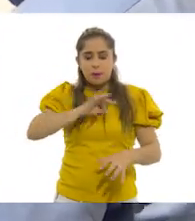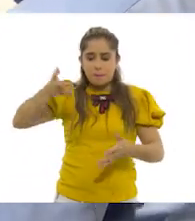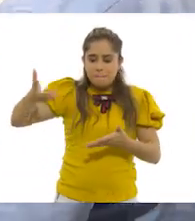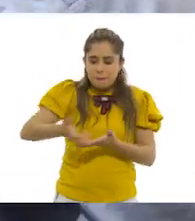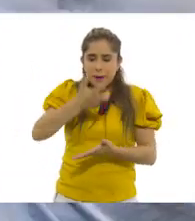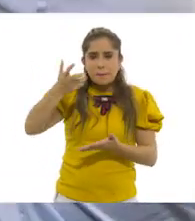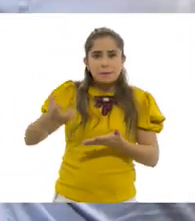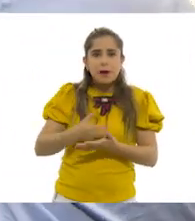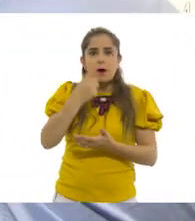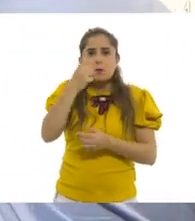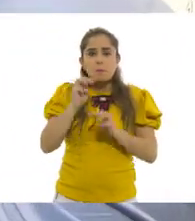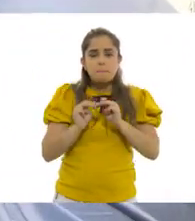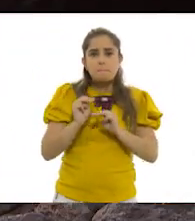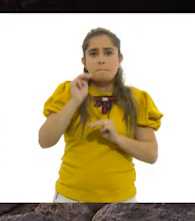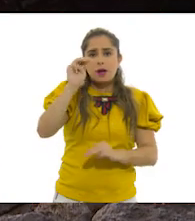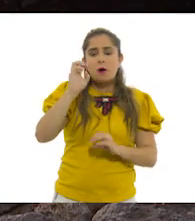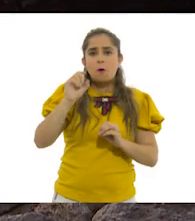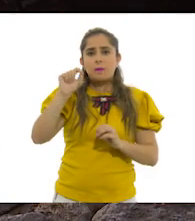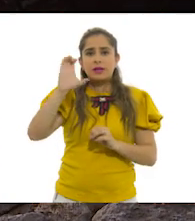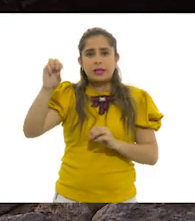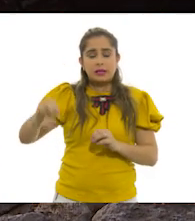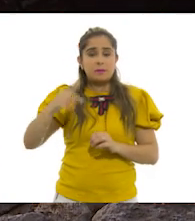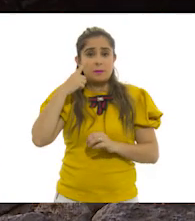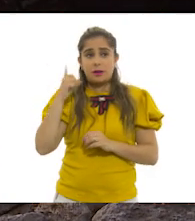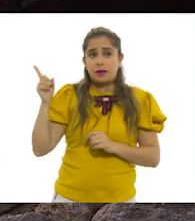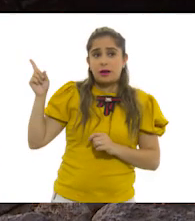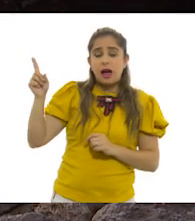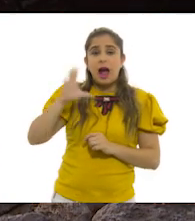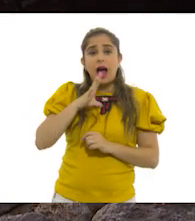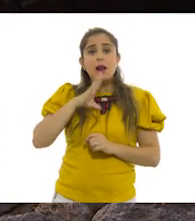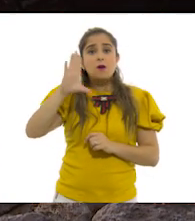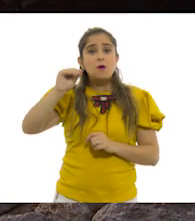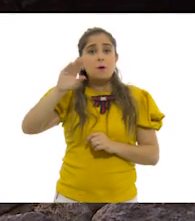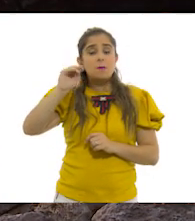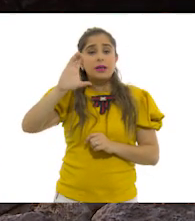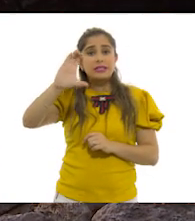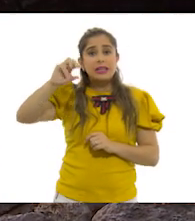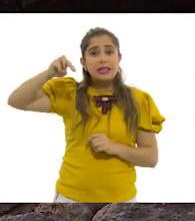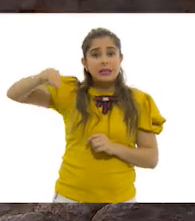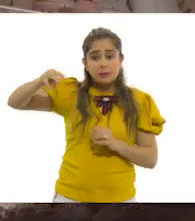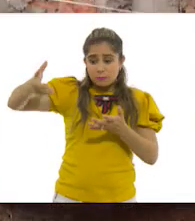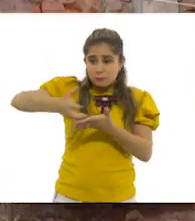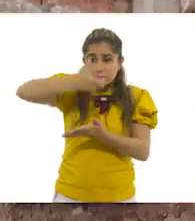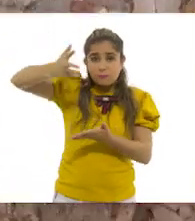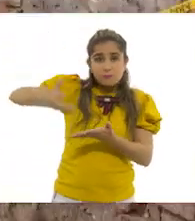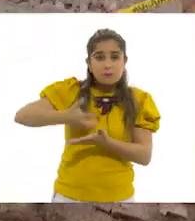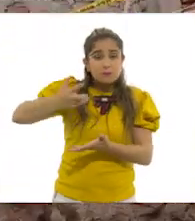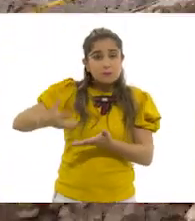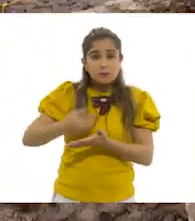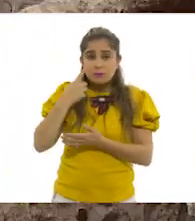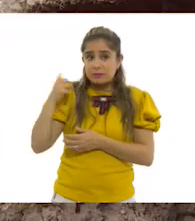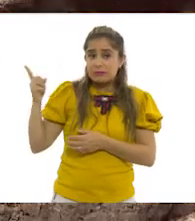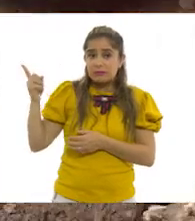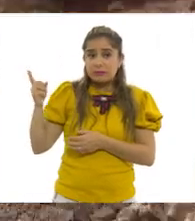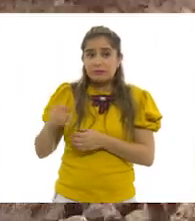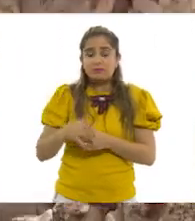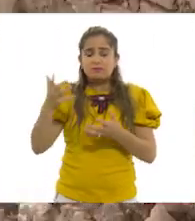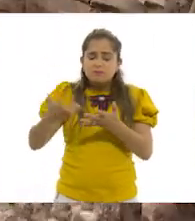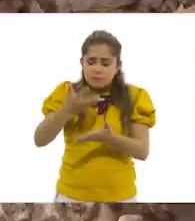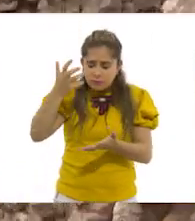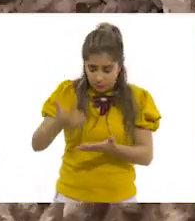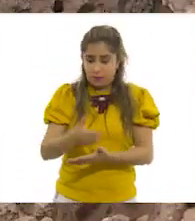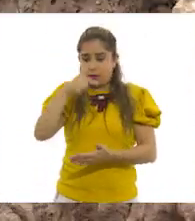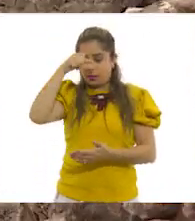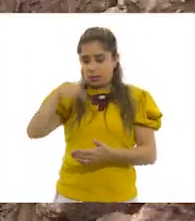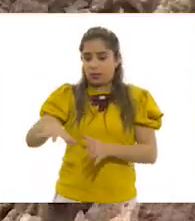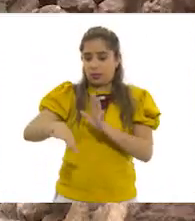o quizás 1 metro. ¿Eso cuánto es? De hecho, ahí tenemos 90 centímetros. 90 centímetros e inmediatamente te apareció. Sí. ¿Qué supones que